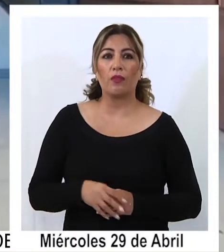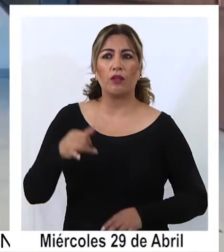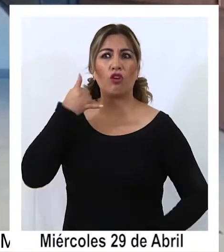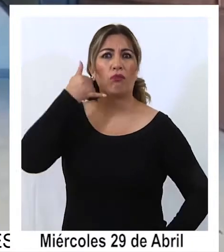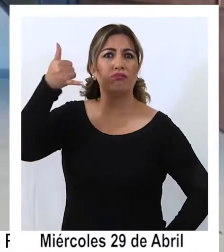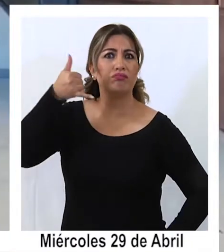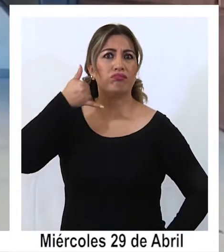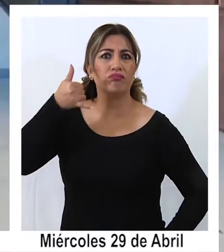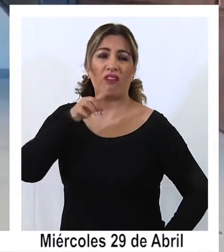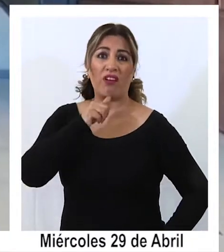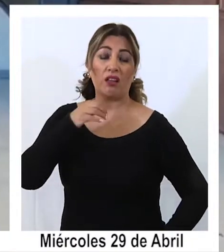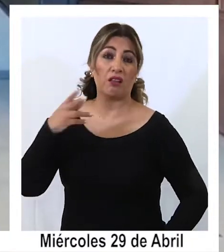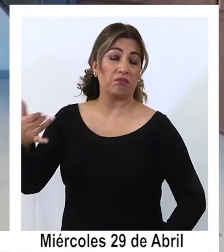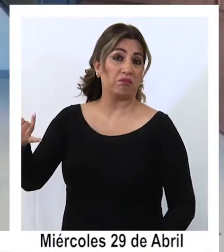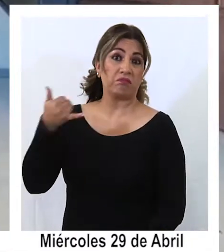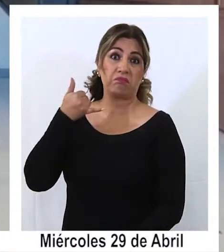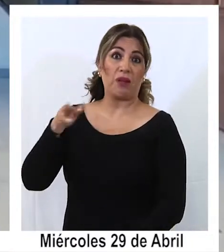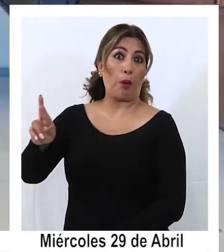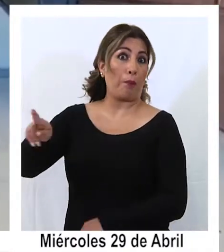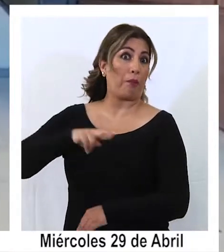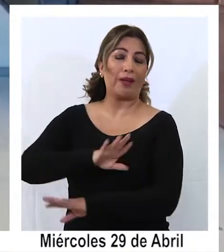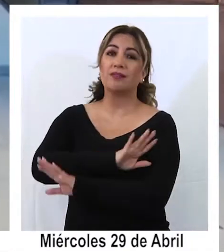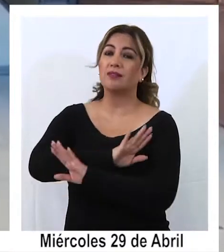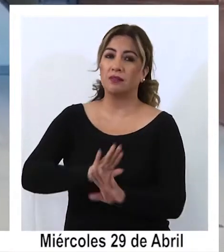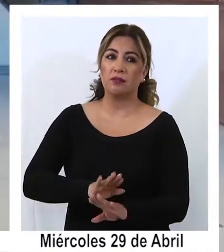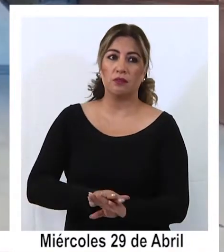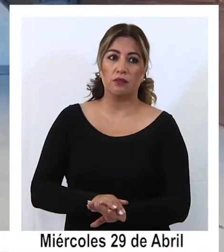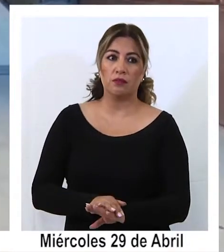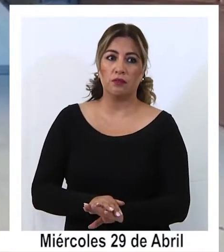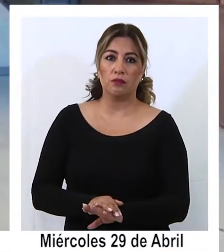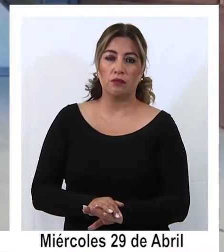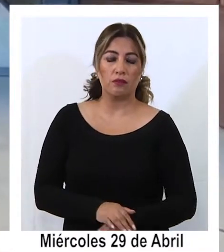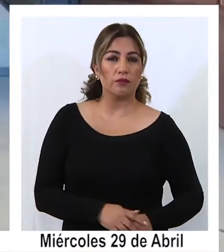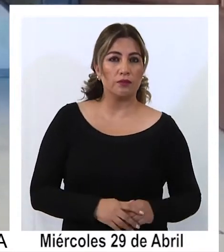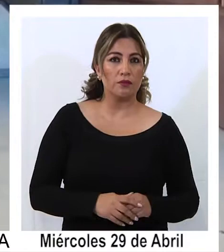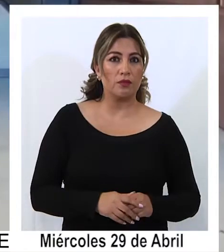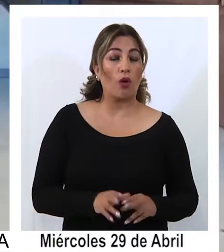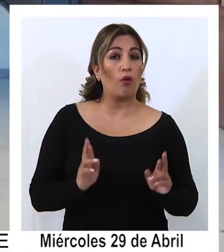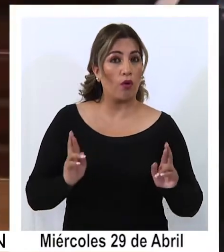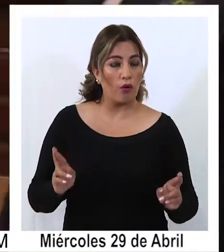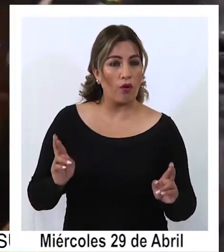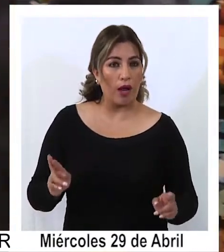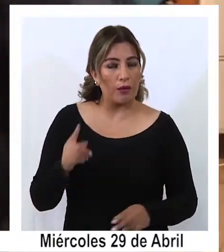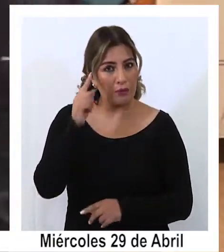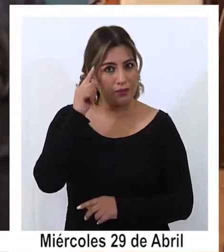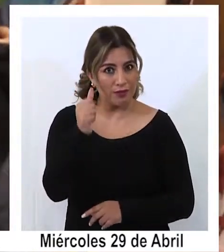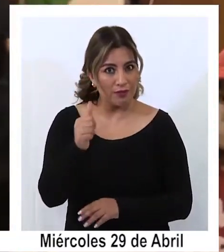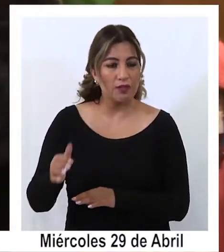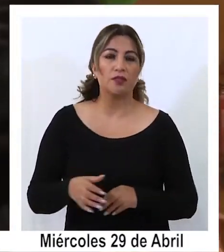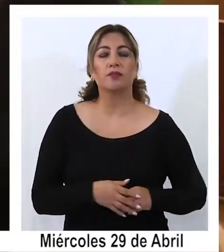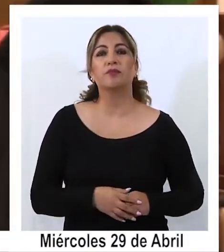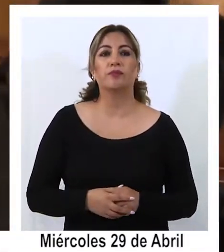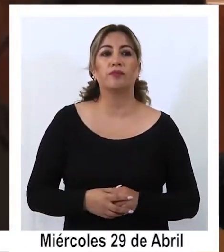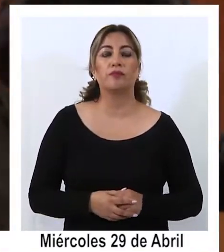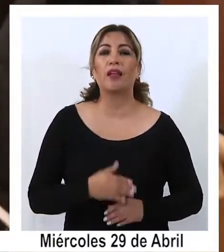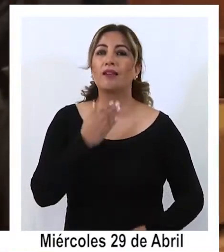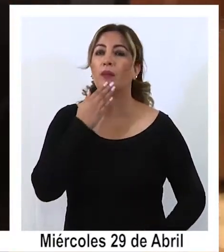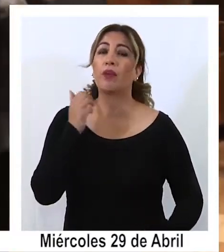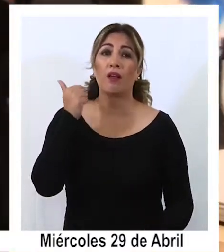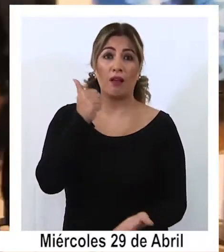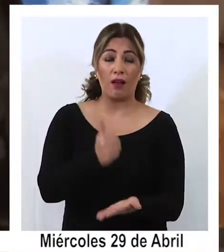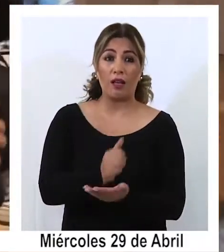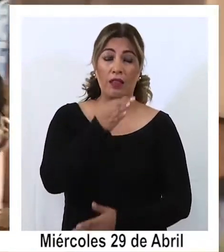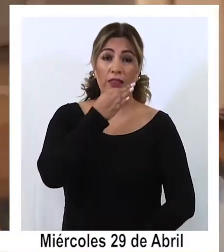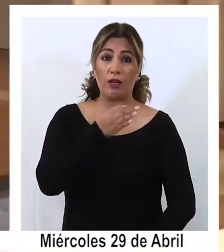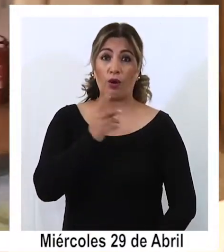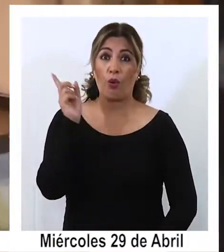no me ha contestado, ni me ha mandado mensaje, ni ha pedido que nadie lo haga. Pero espero que recapaciten. Por último, el alcalde señaló a